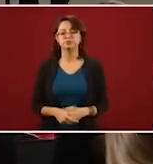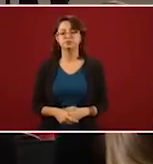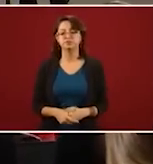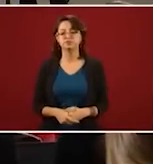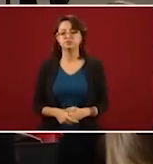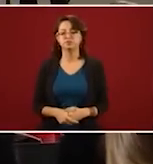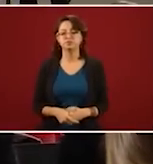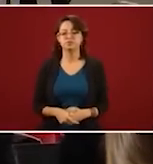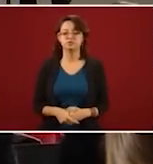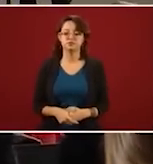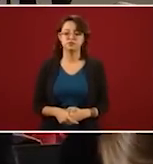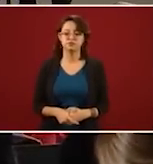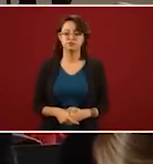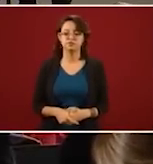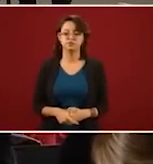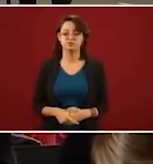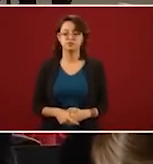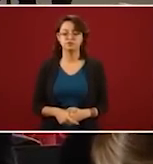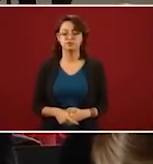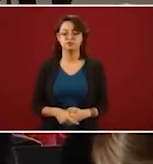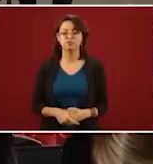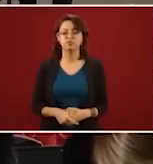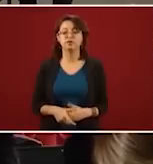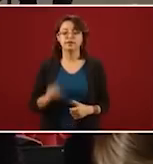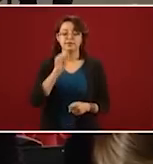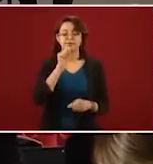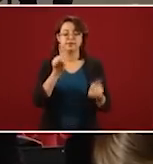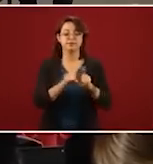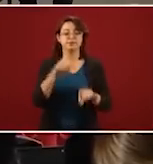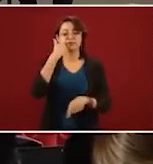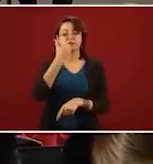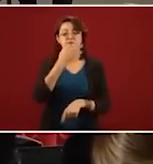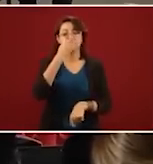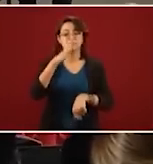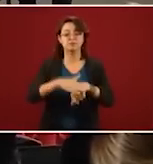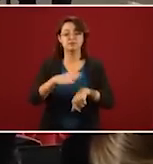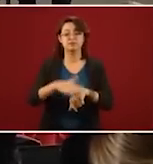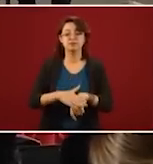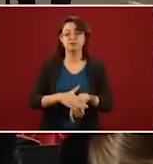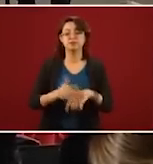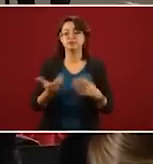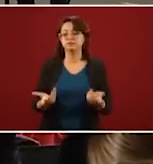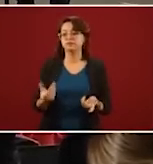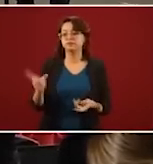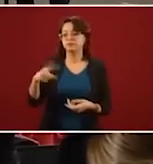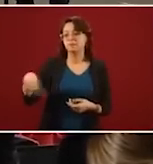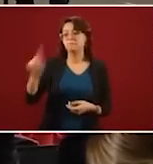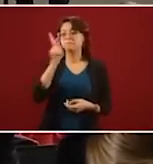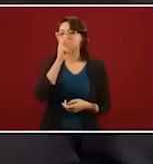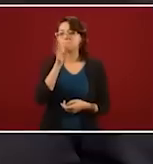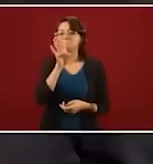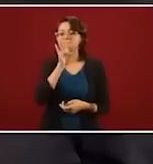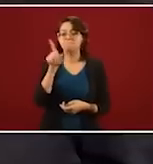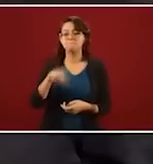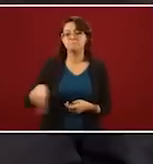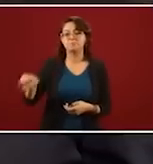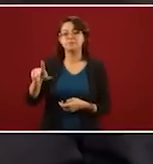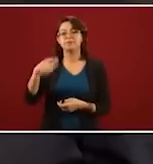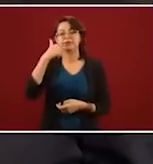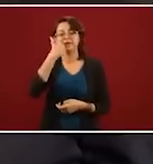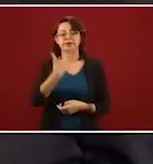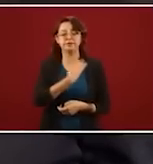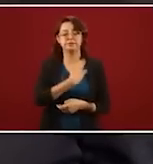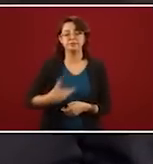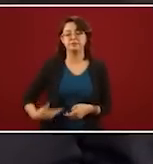decir, porque acaba de mencionar el doctor, que los padres querían una manifestación, ¿no?, del